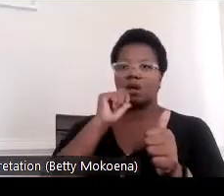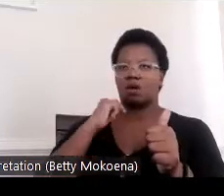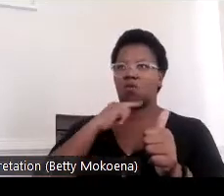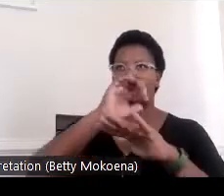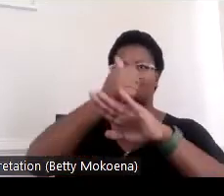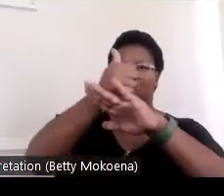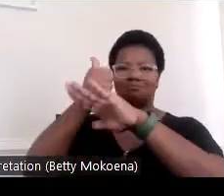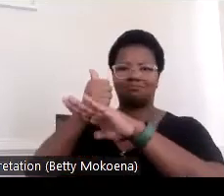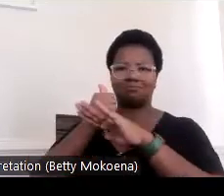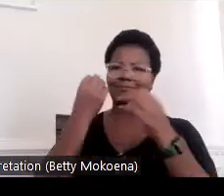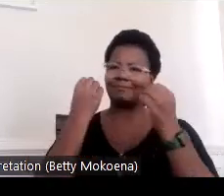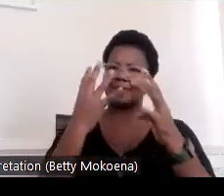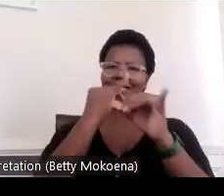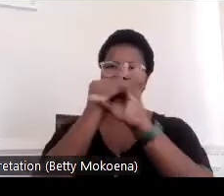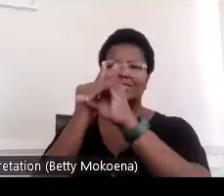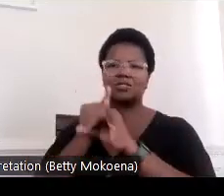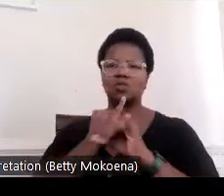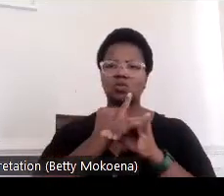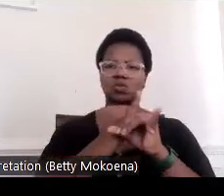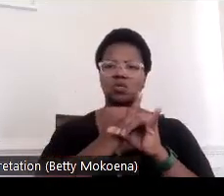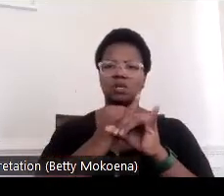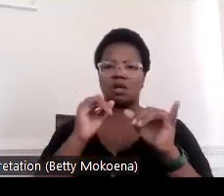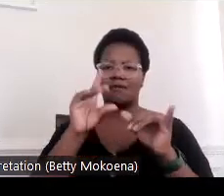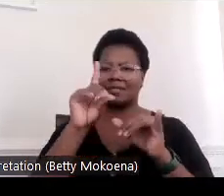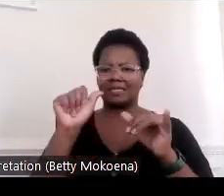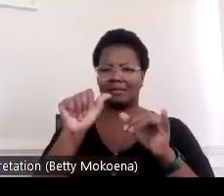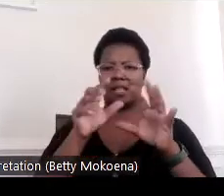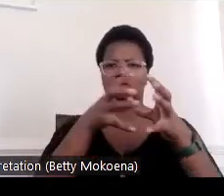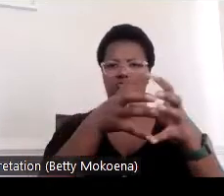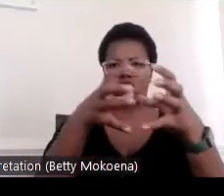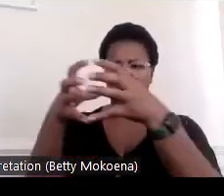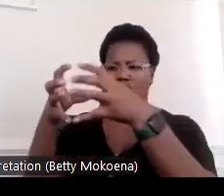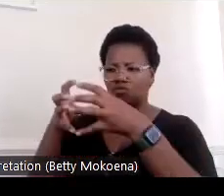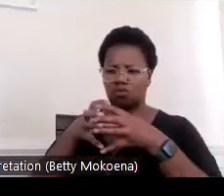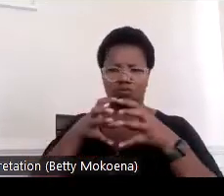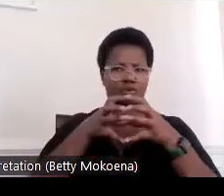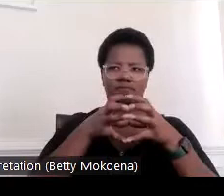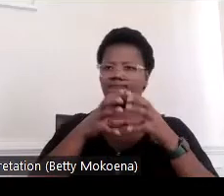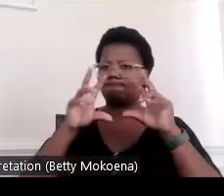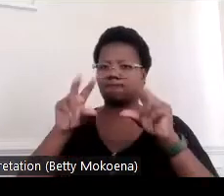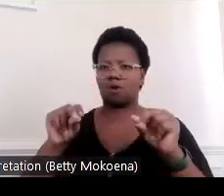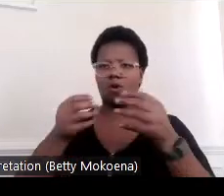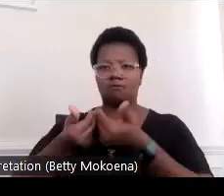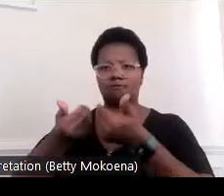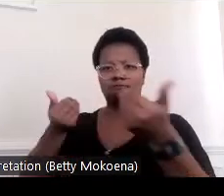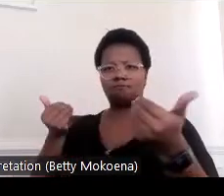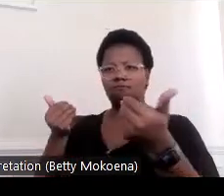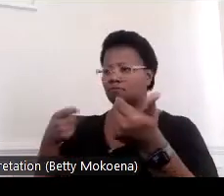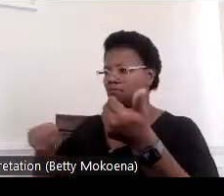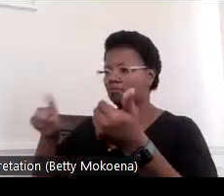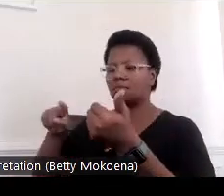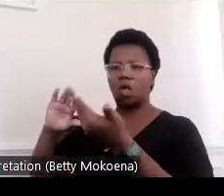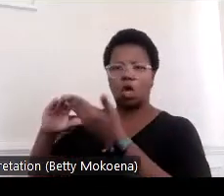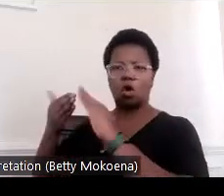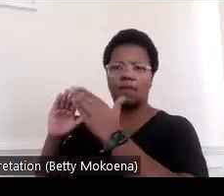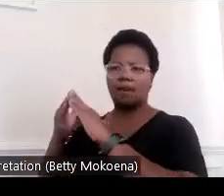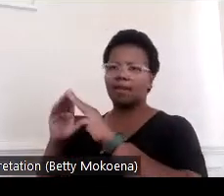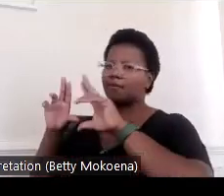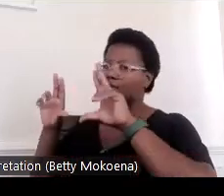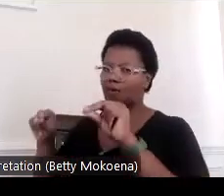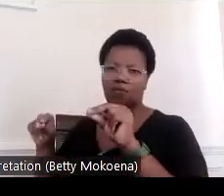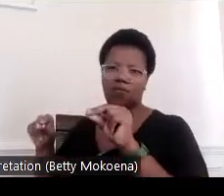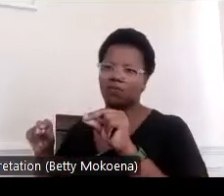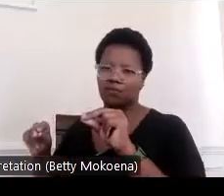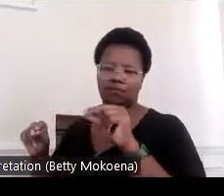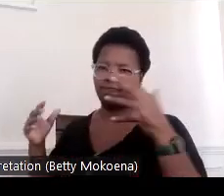Está tratando de asegurar que no creamos más instituciones en nuestra comunidad o sea básicamente que no